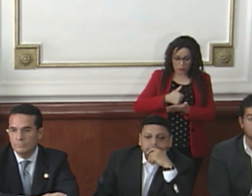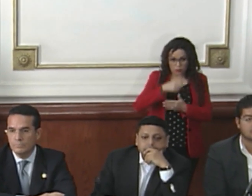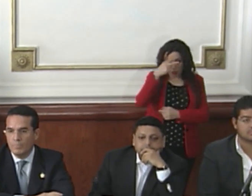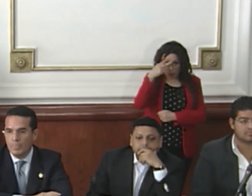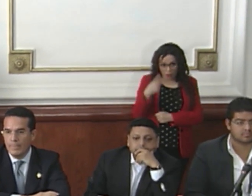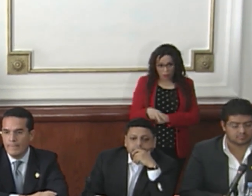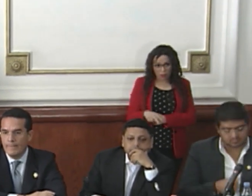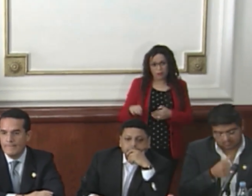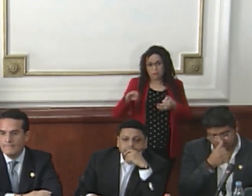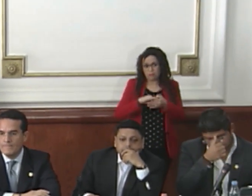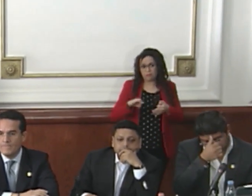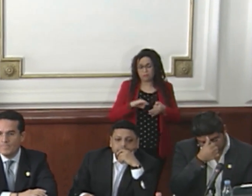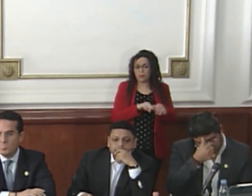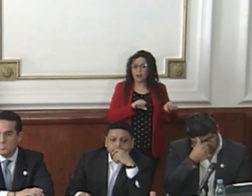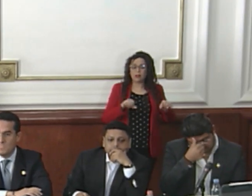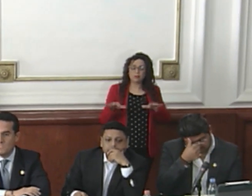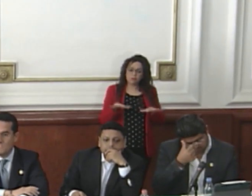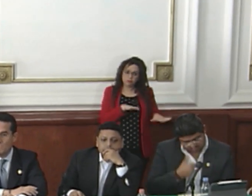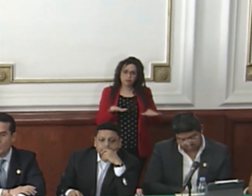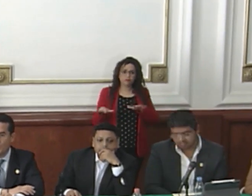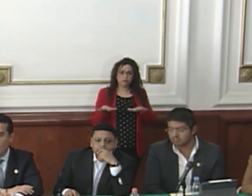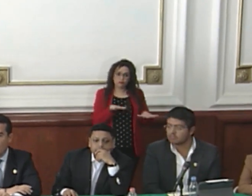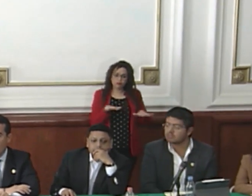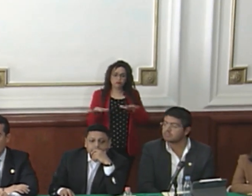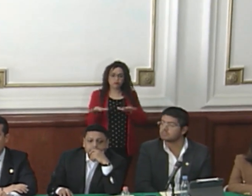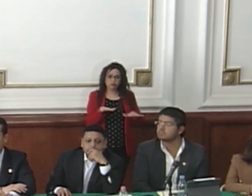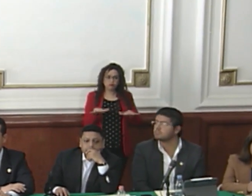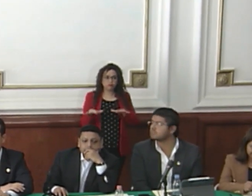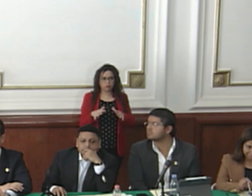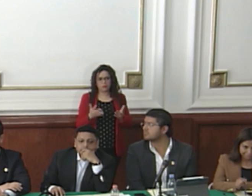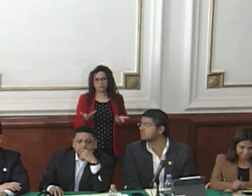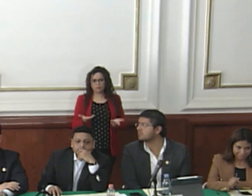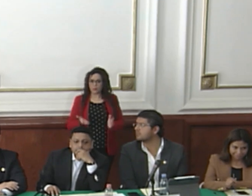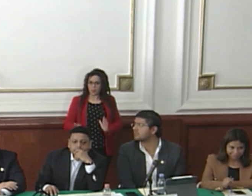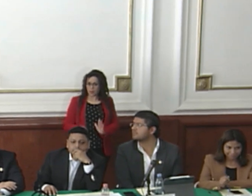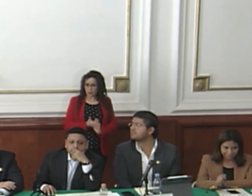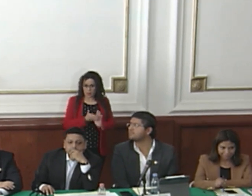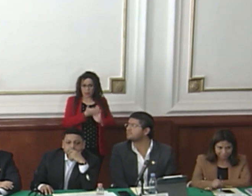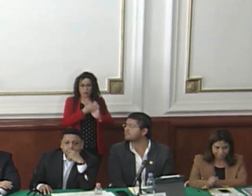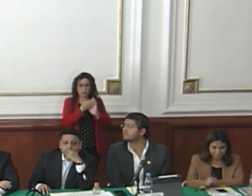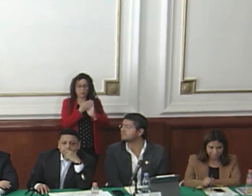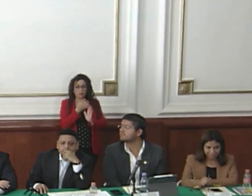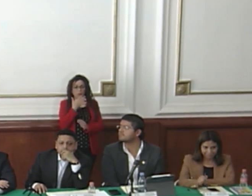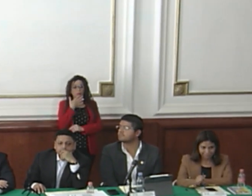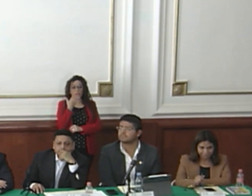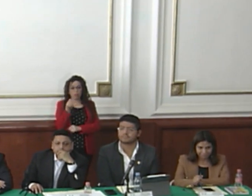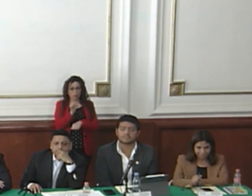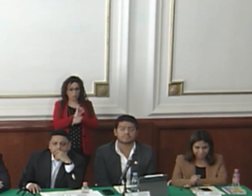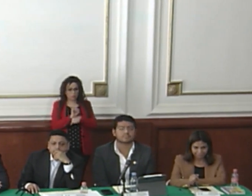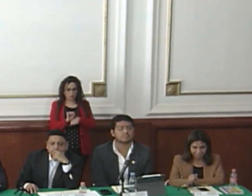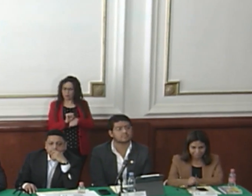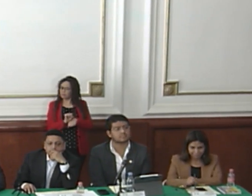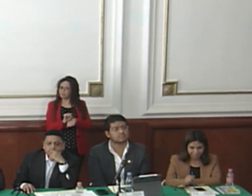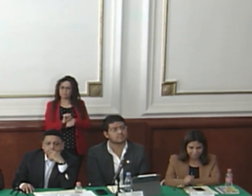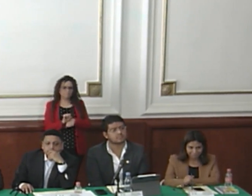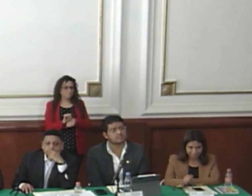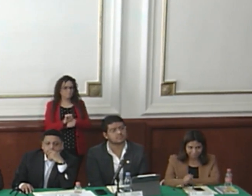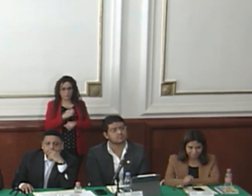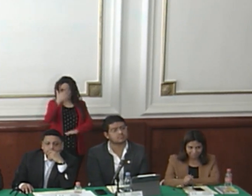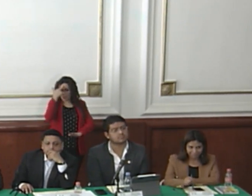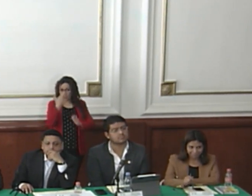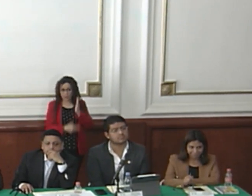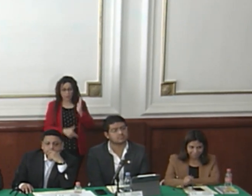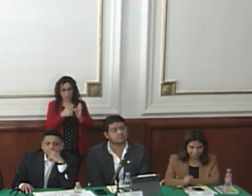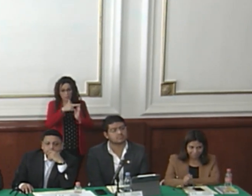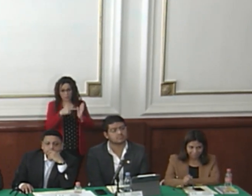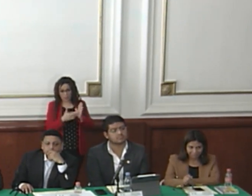se puede construir de más, que no se pueden violentar los reglamentos de construcción,